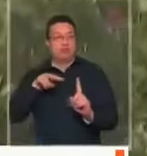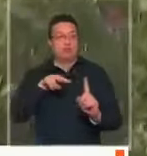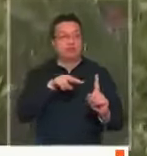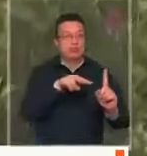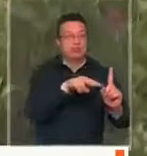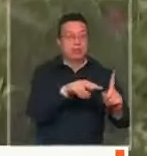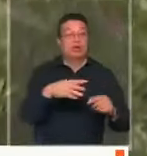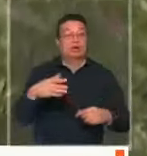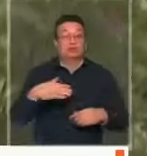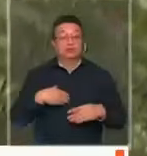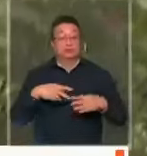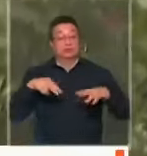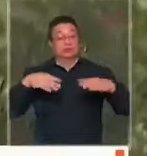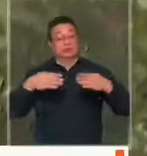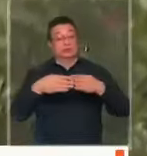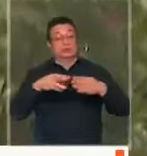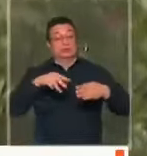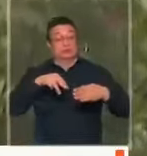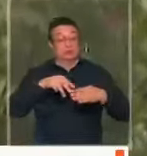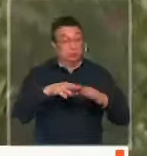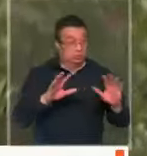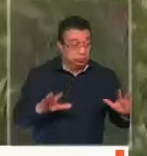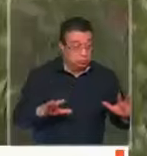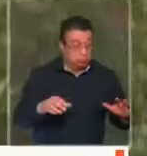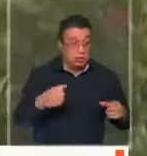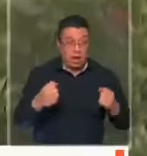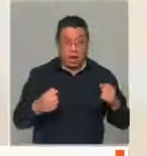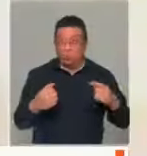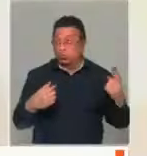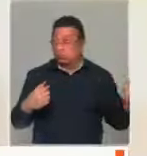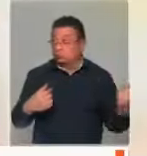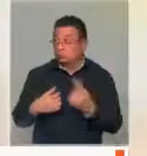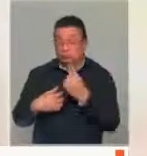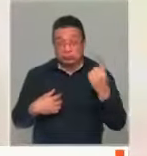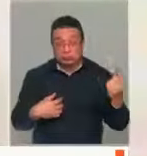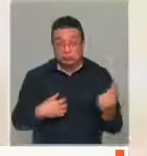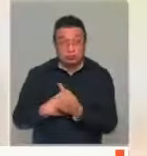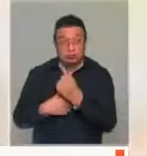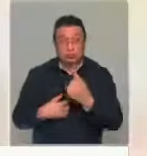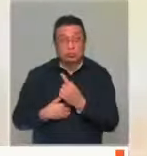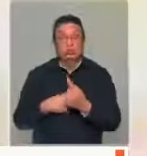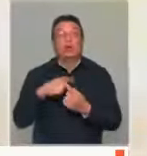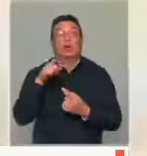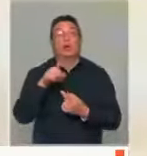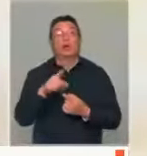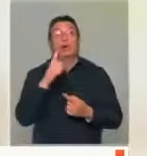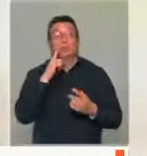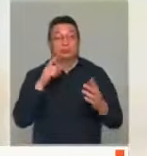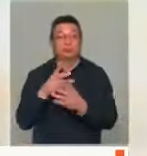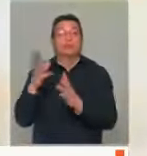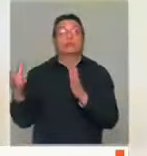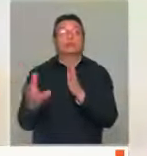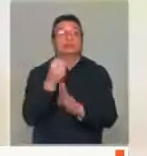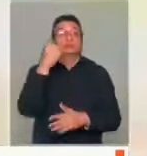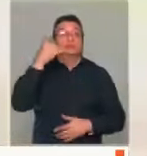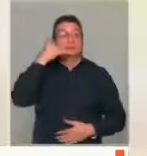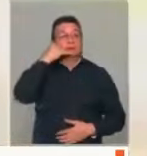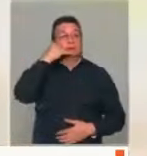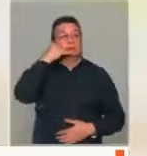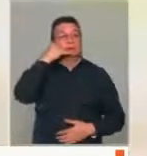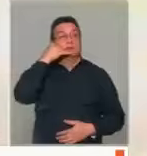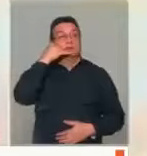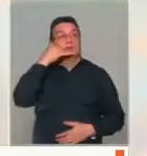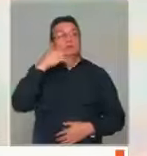detengo en el cruce para poder dejar pasar los autos. El tipo aparece de la nada, me quita el teléfono y se va. En